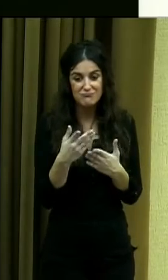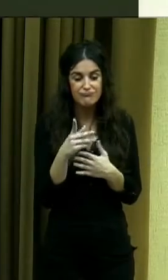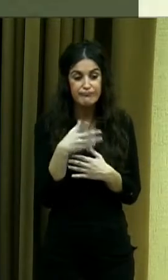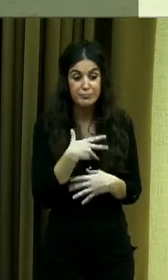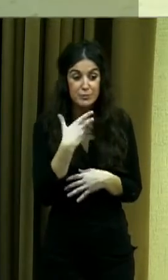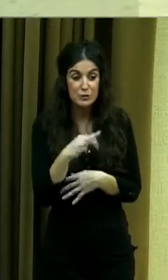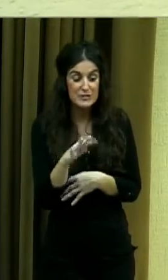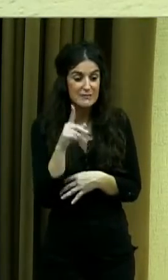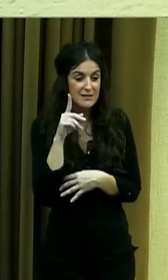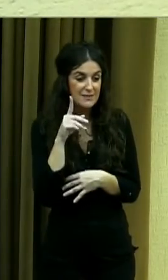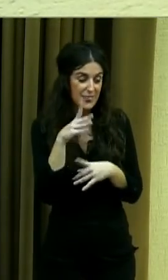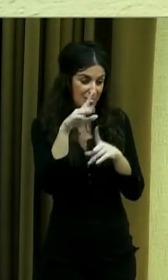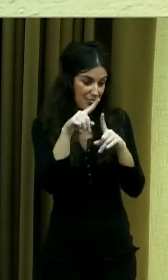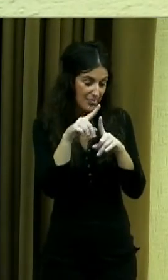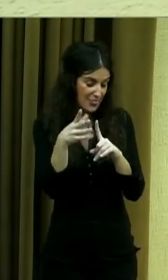diagnóstico erróneo.